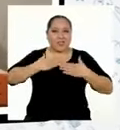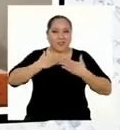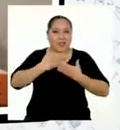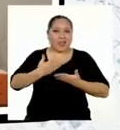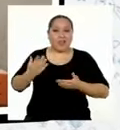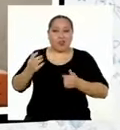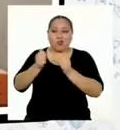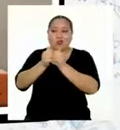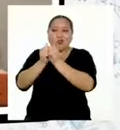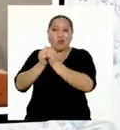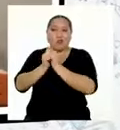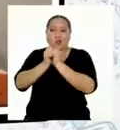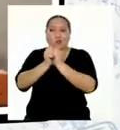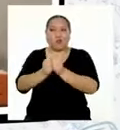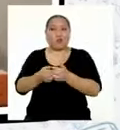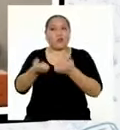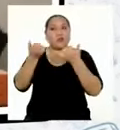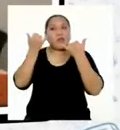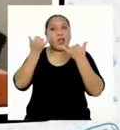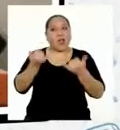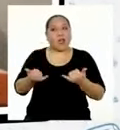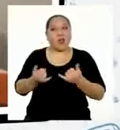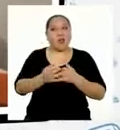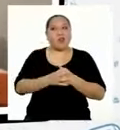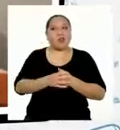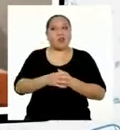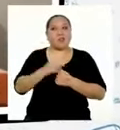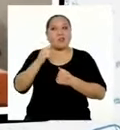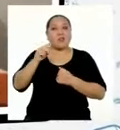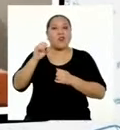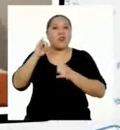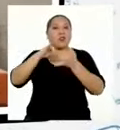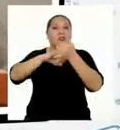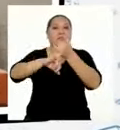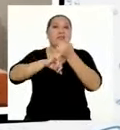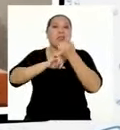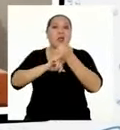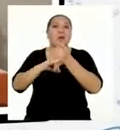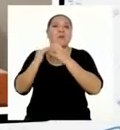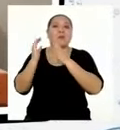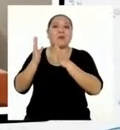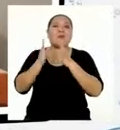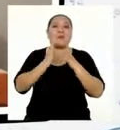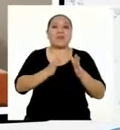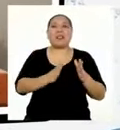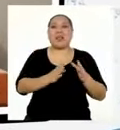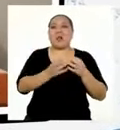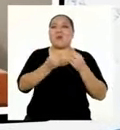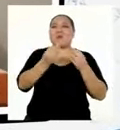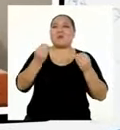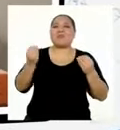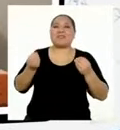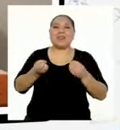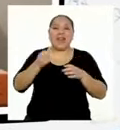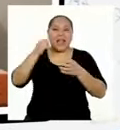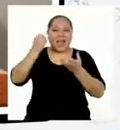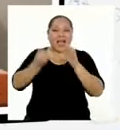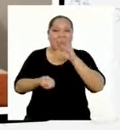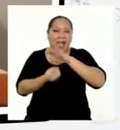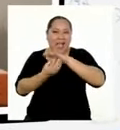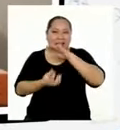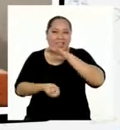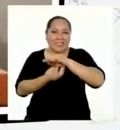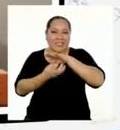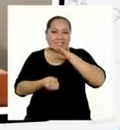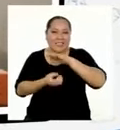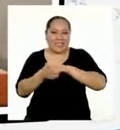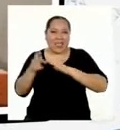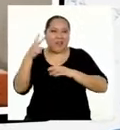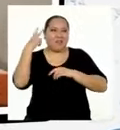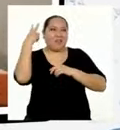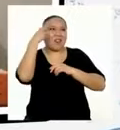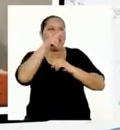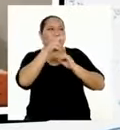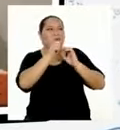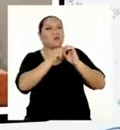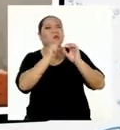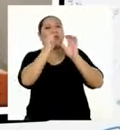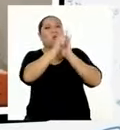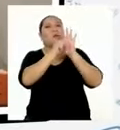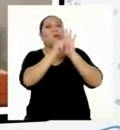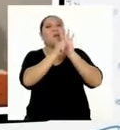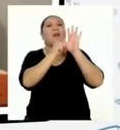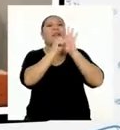juntos. Ahora, los sábados prepararemos un montón de canchitas y veremos una